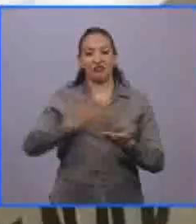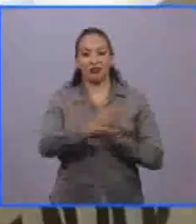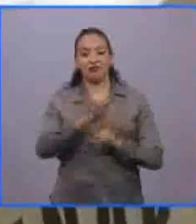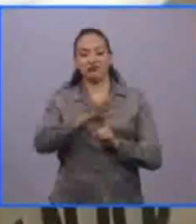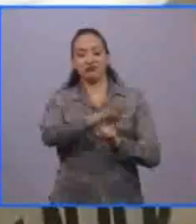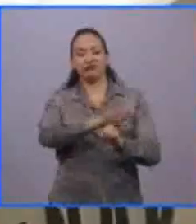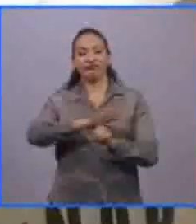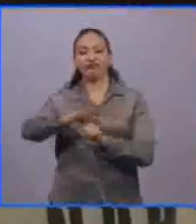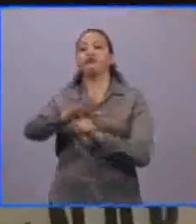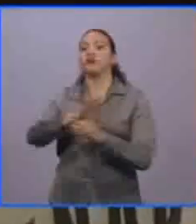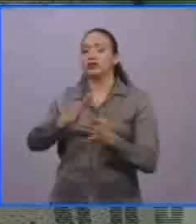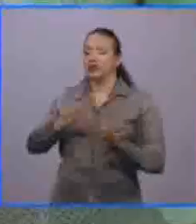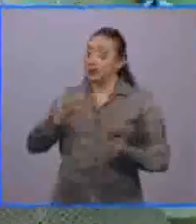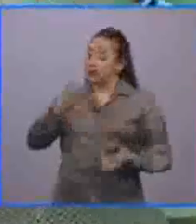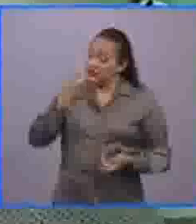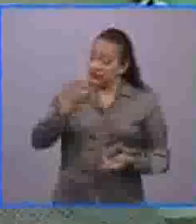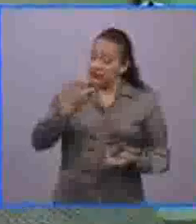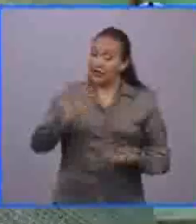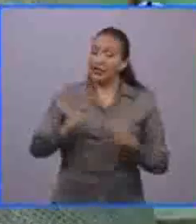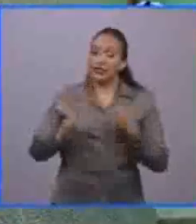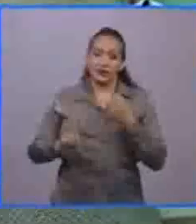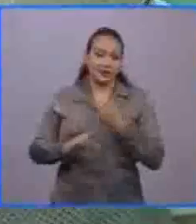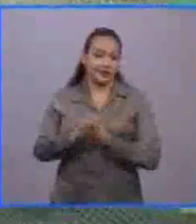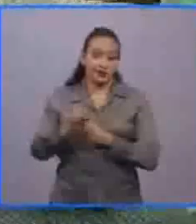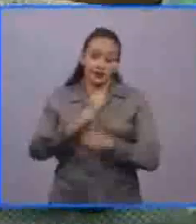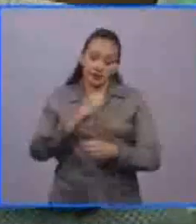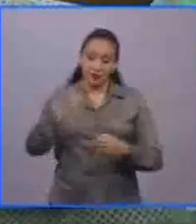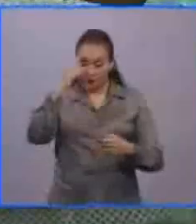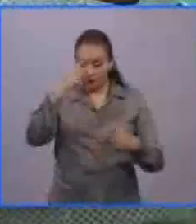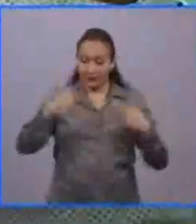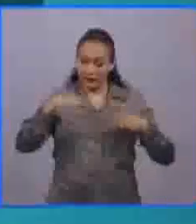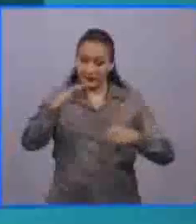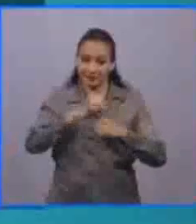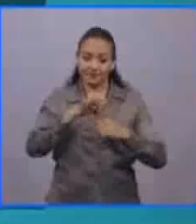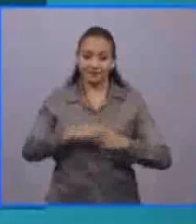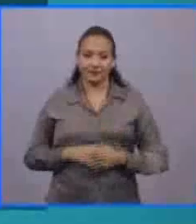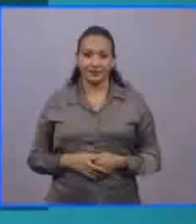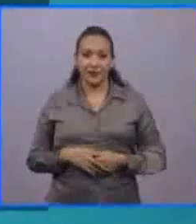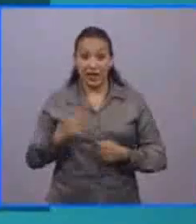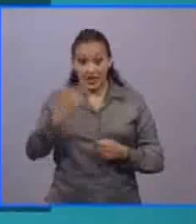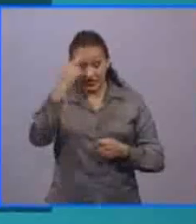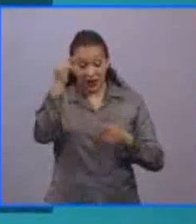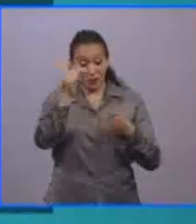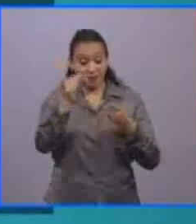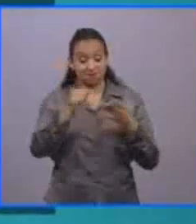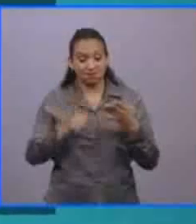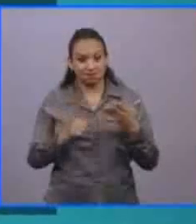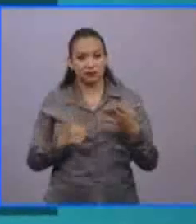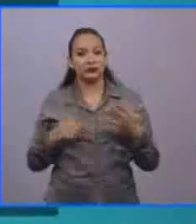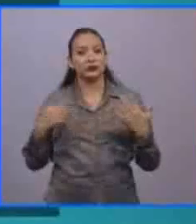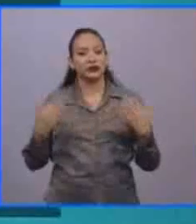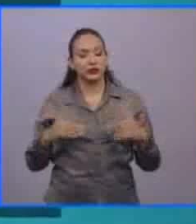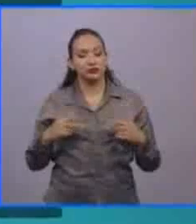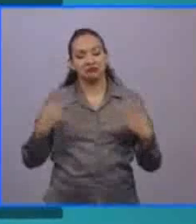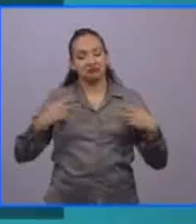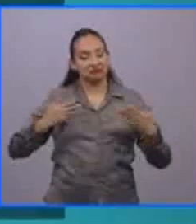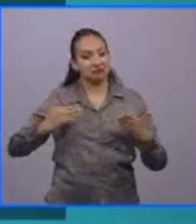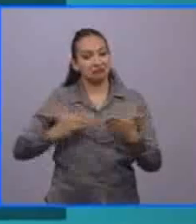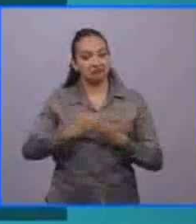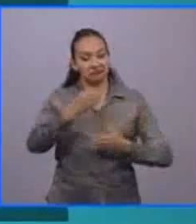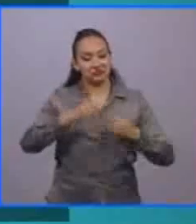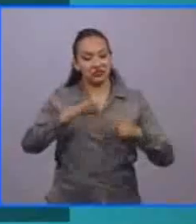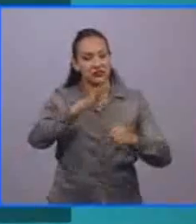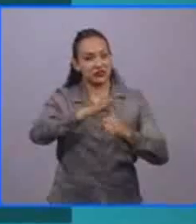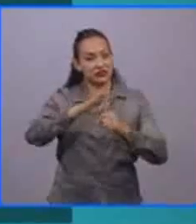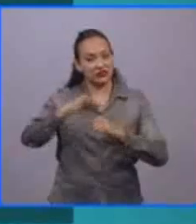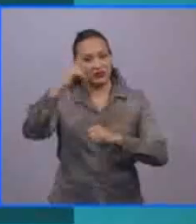de mecanismos efectivos para la participación de la sociedad civil. Factores que podrían impactar en el funcionamiento de la Judicatura